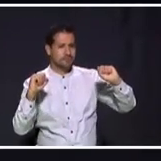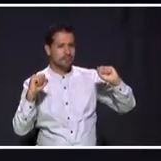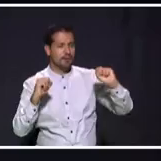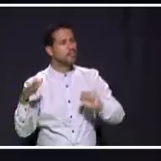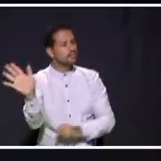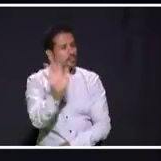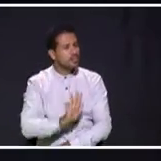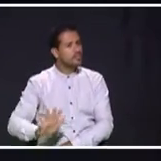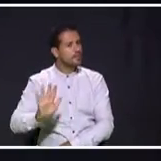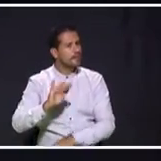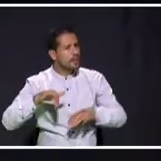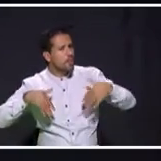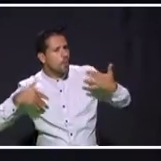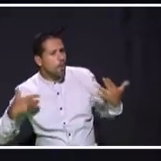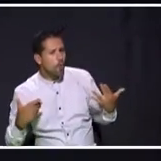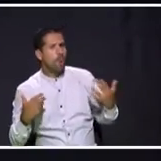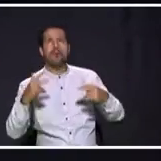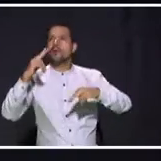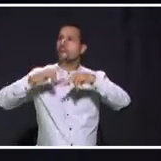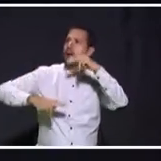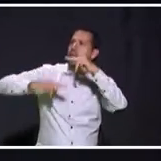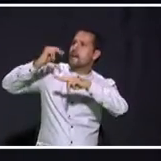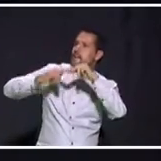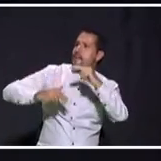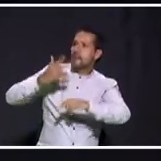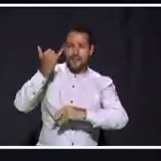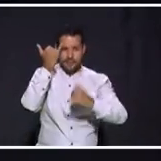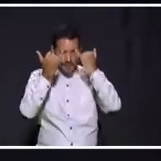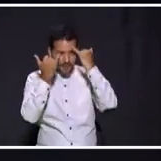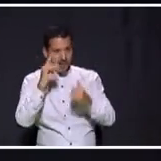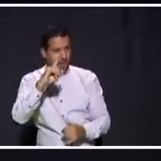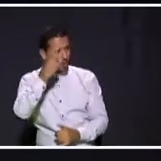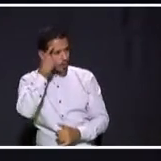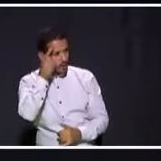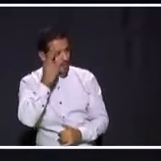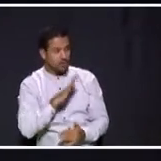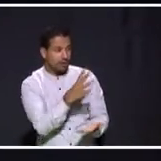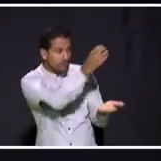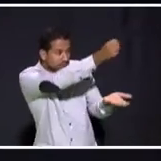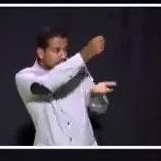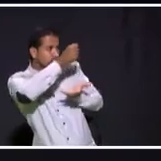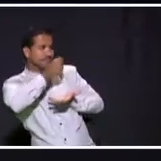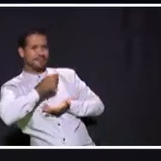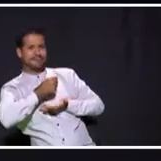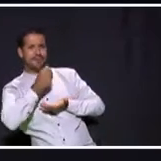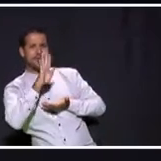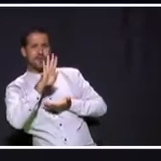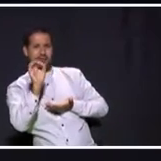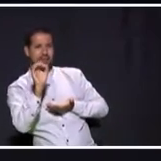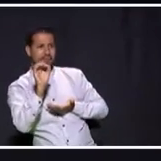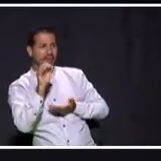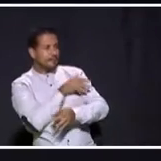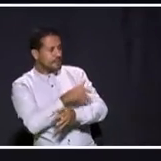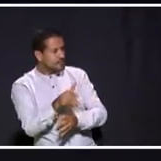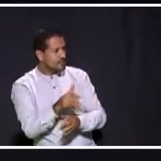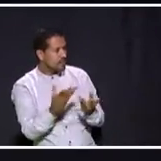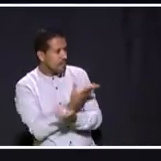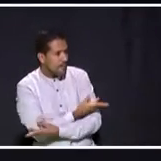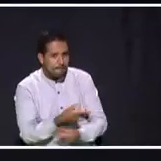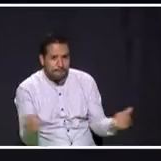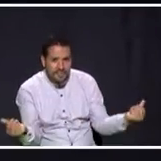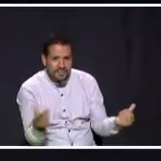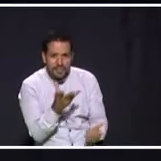departamento como íbamos a construir pero esta gobernación actual la quitó y esos 40 mil minutos que se van para el primer año se desaparecieron